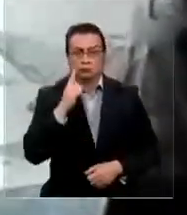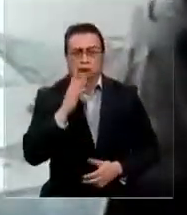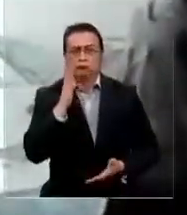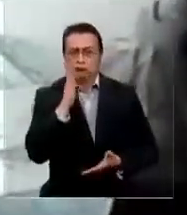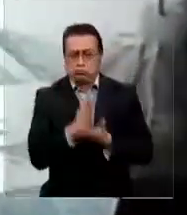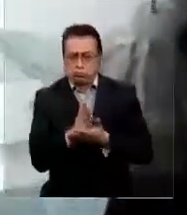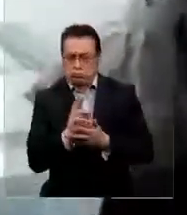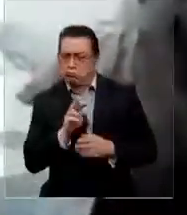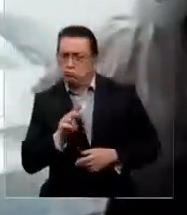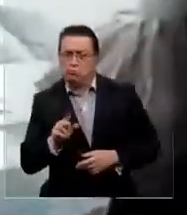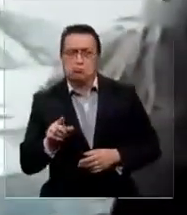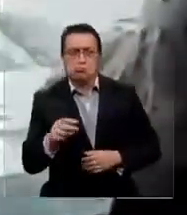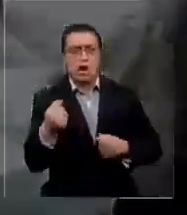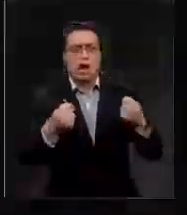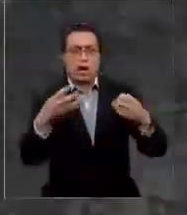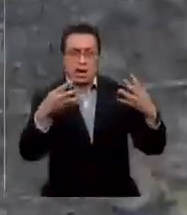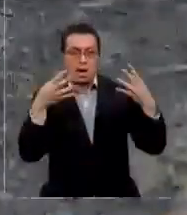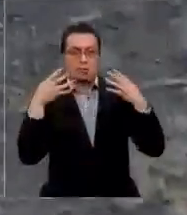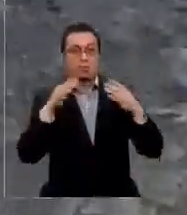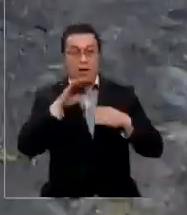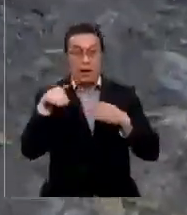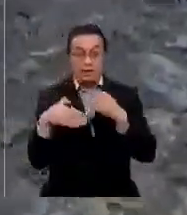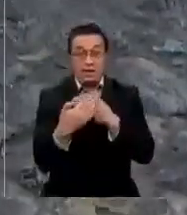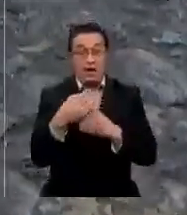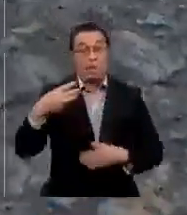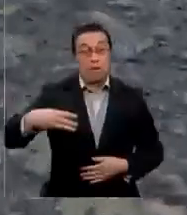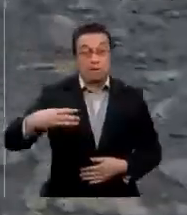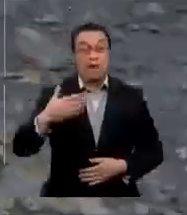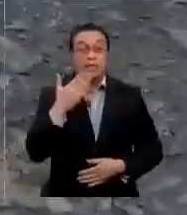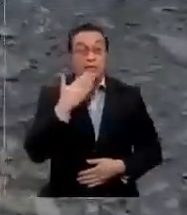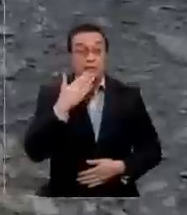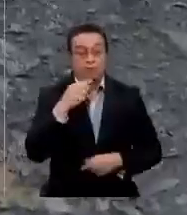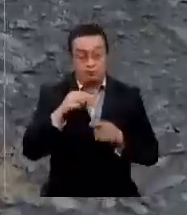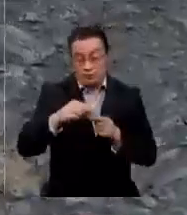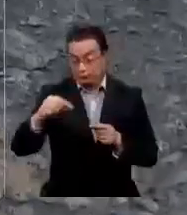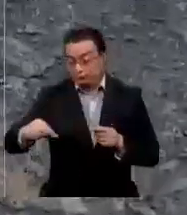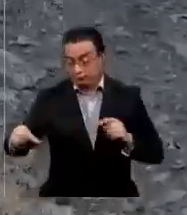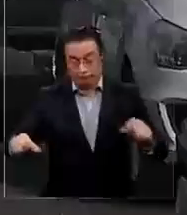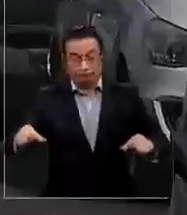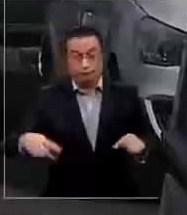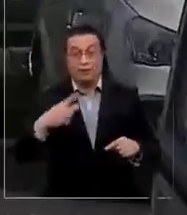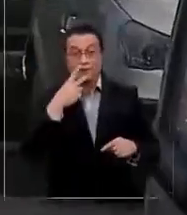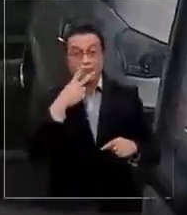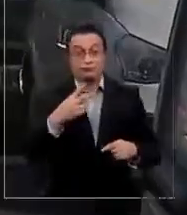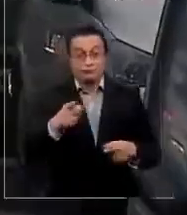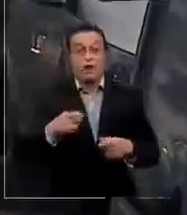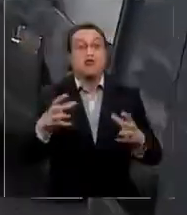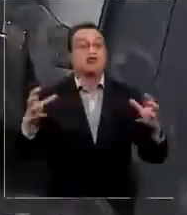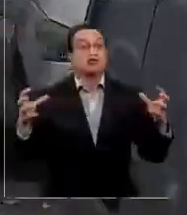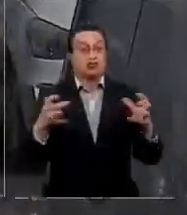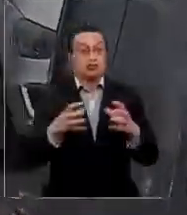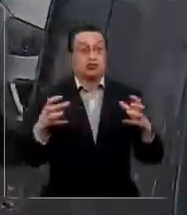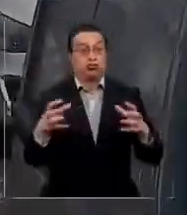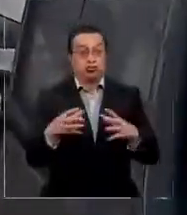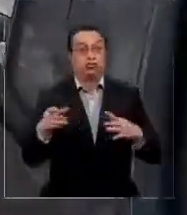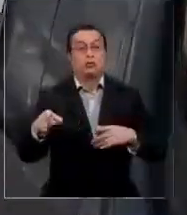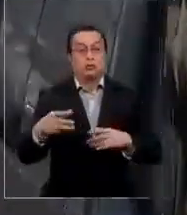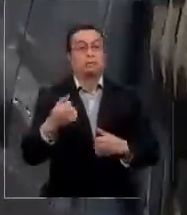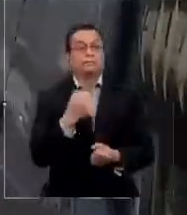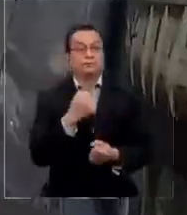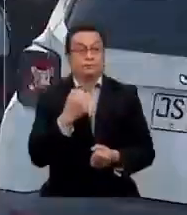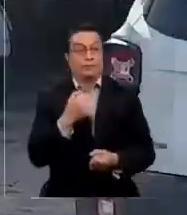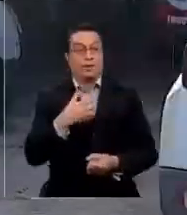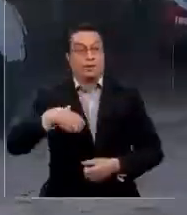Decididos, fueron por el camión. Así ocurrió también la mañana de este martes. Los casquillos de bala en el piso grafican la violencia, el operativo